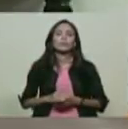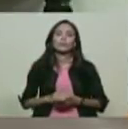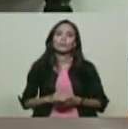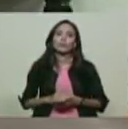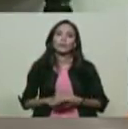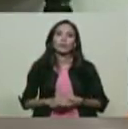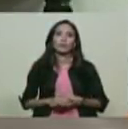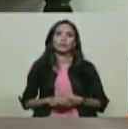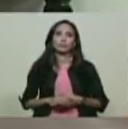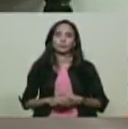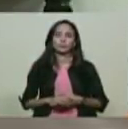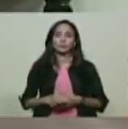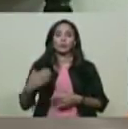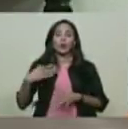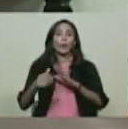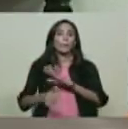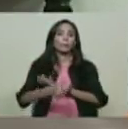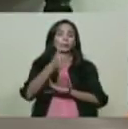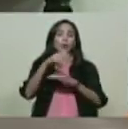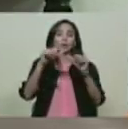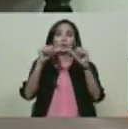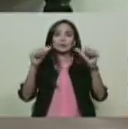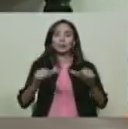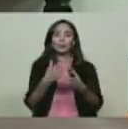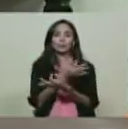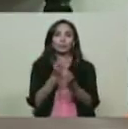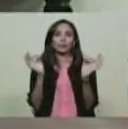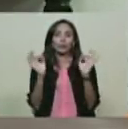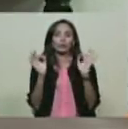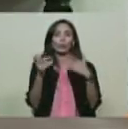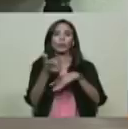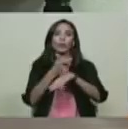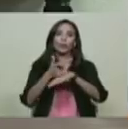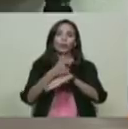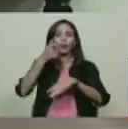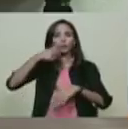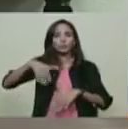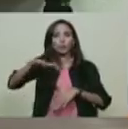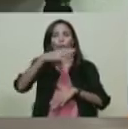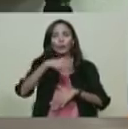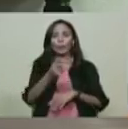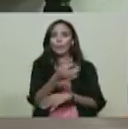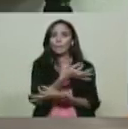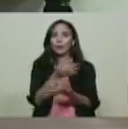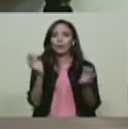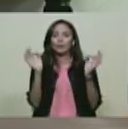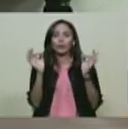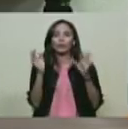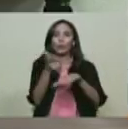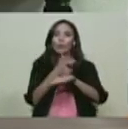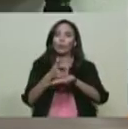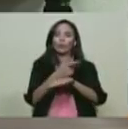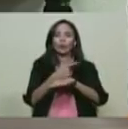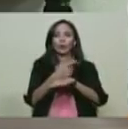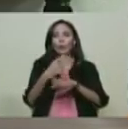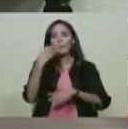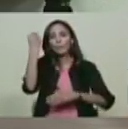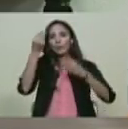avances, el mayor sistema de gobierno popular que se pueda tener y pensar.